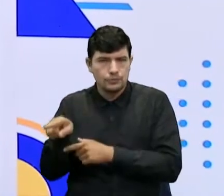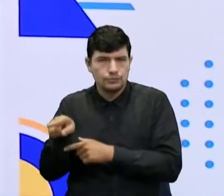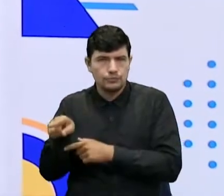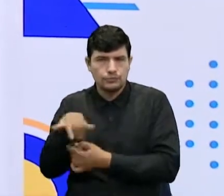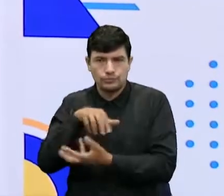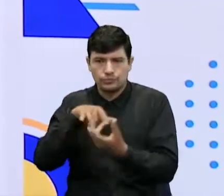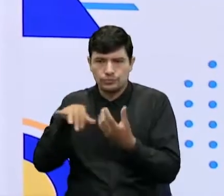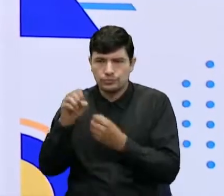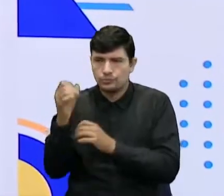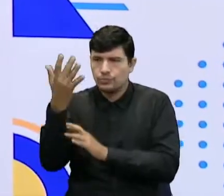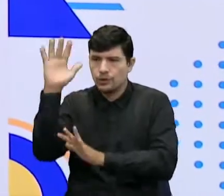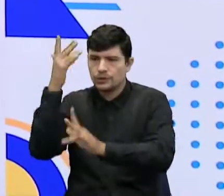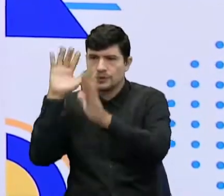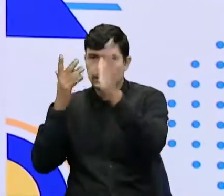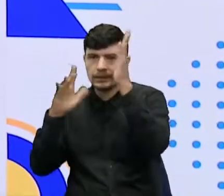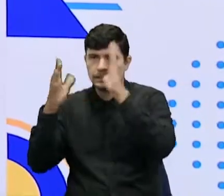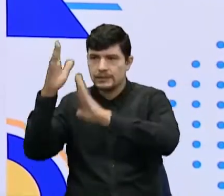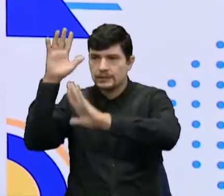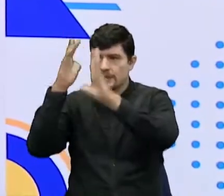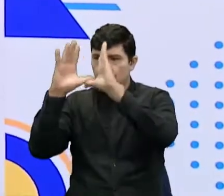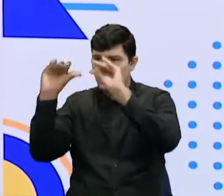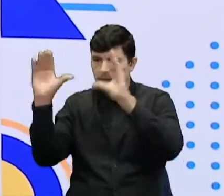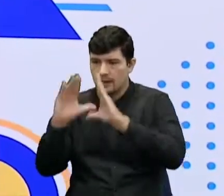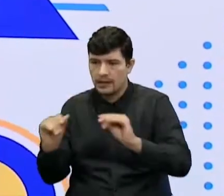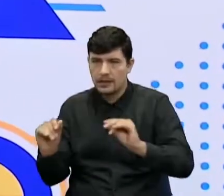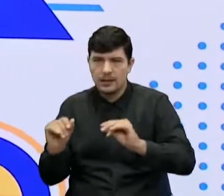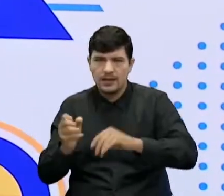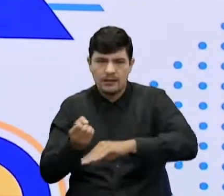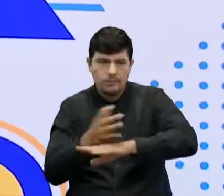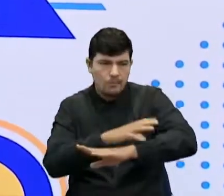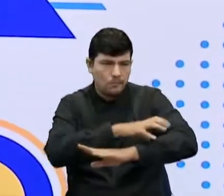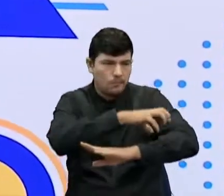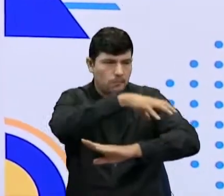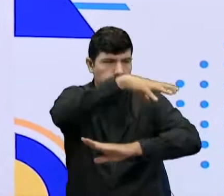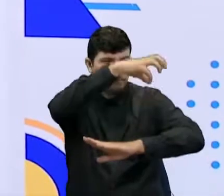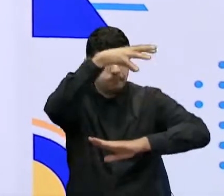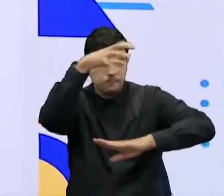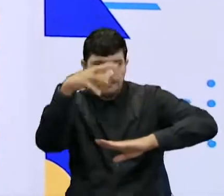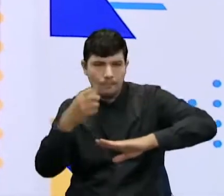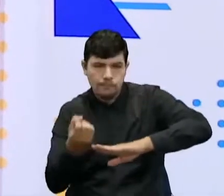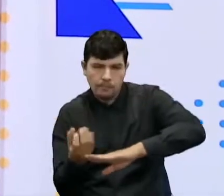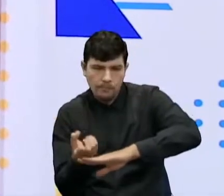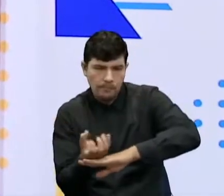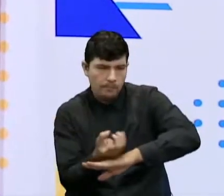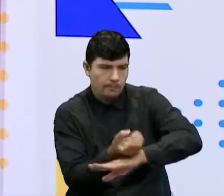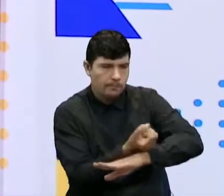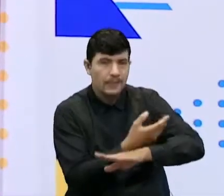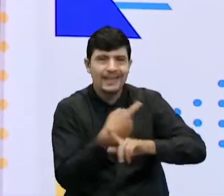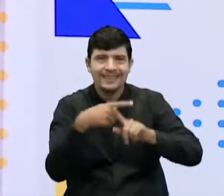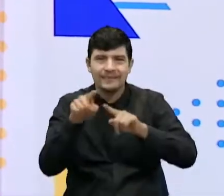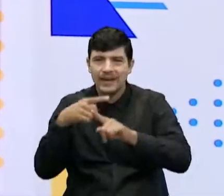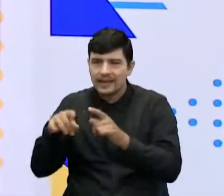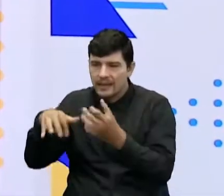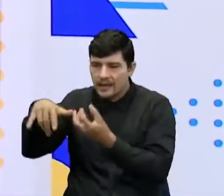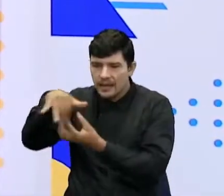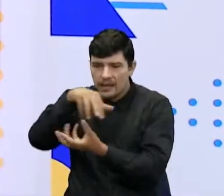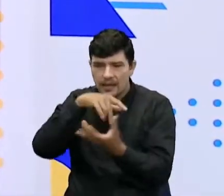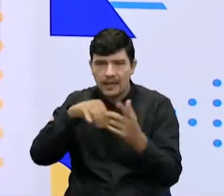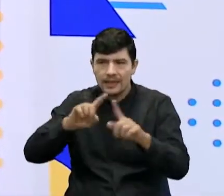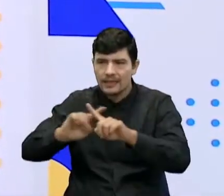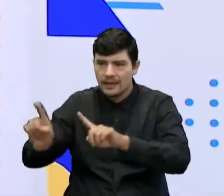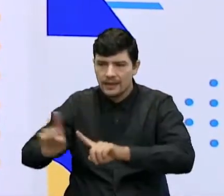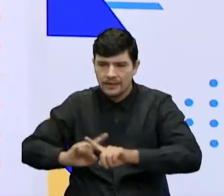Bosques de pino Muy bien Matorrales Pastizales Son ecosistemas muy, pero muy